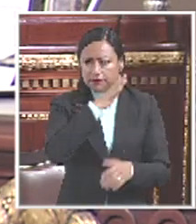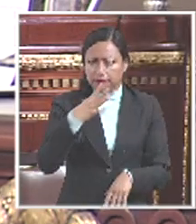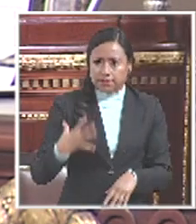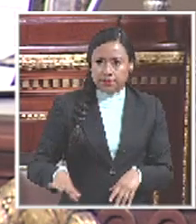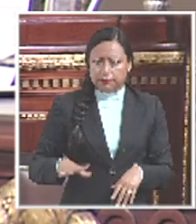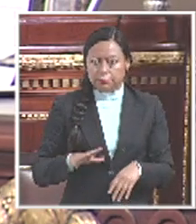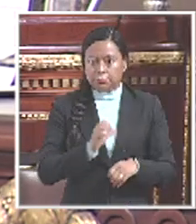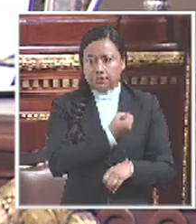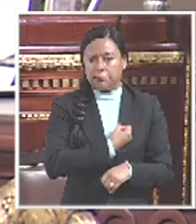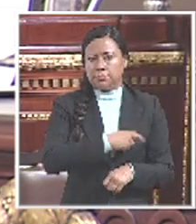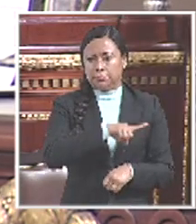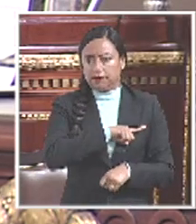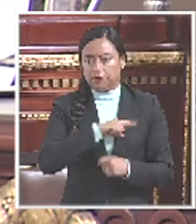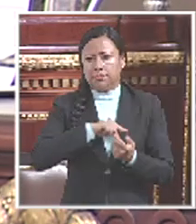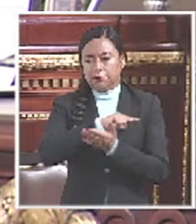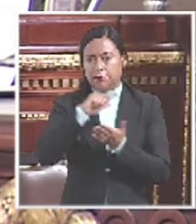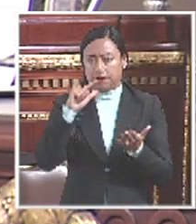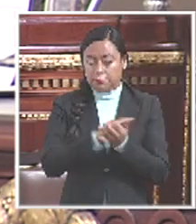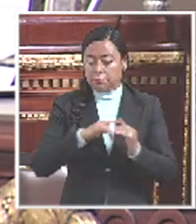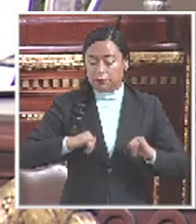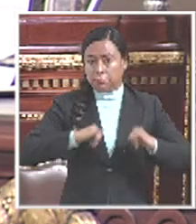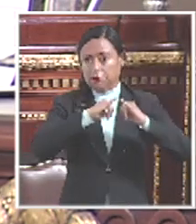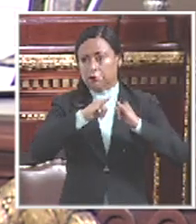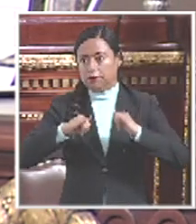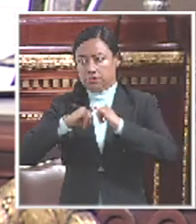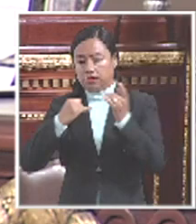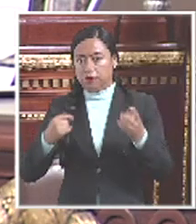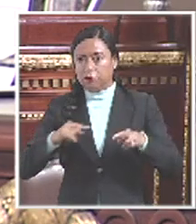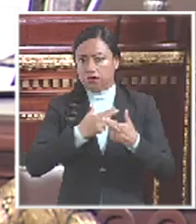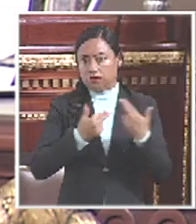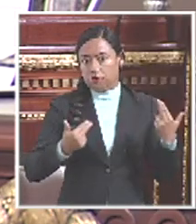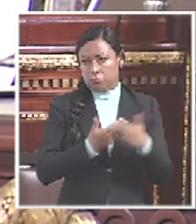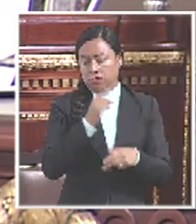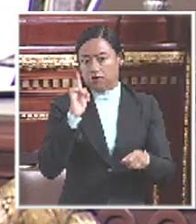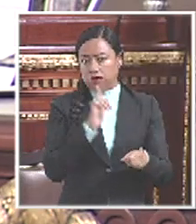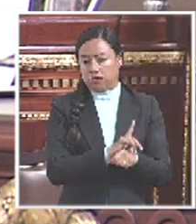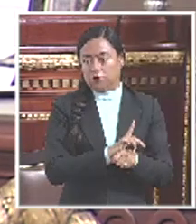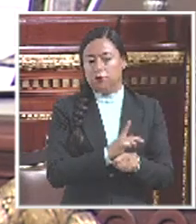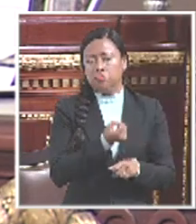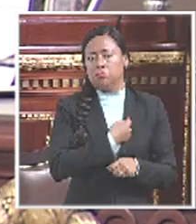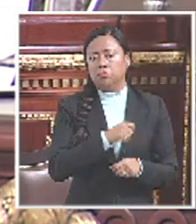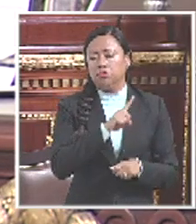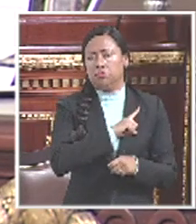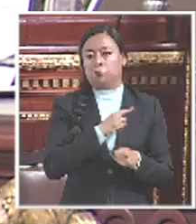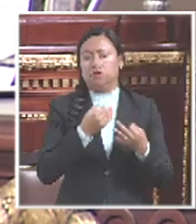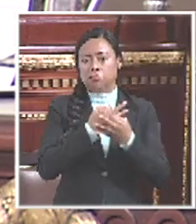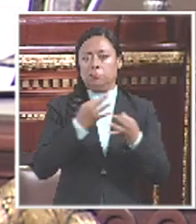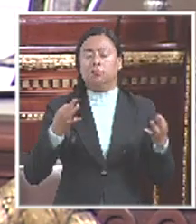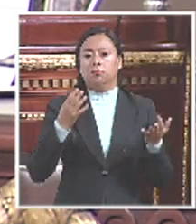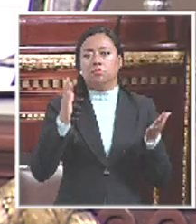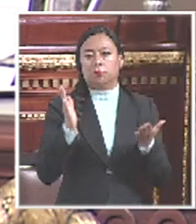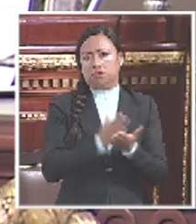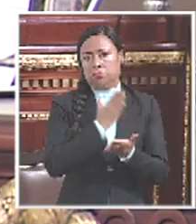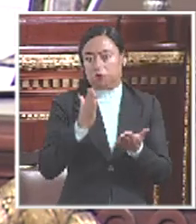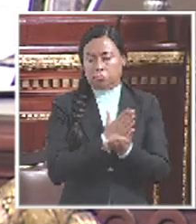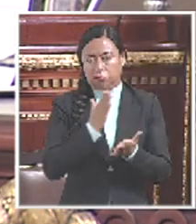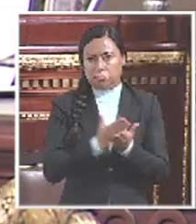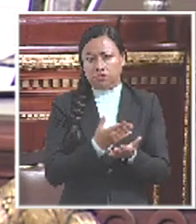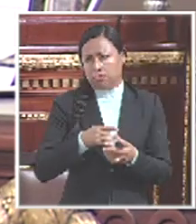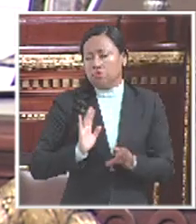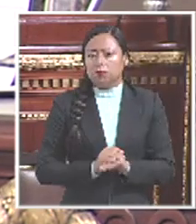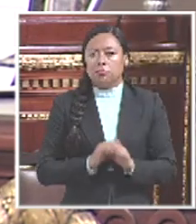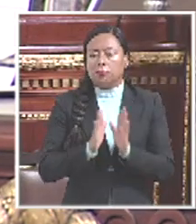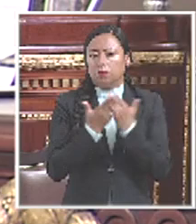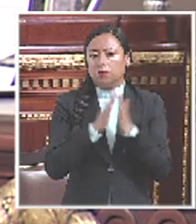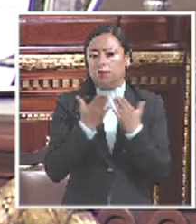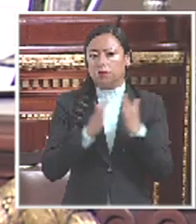Ley de los Institutos Nacionales de Salud, publicado en el Diario Oficial de la Federación del 29 de noviembre de